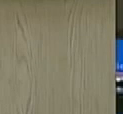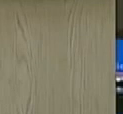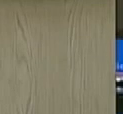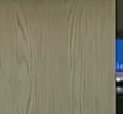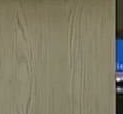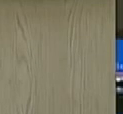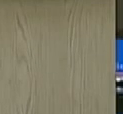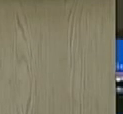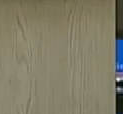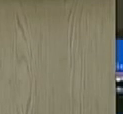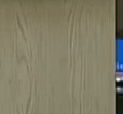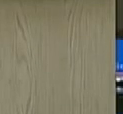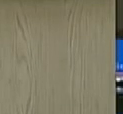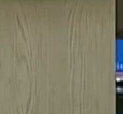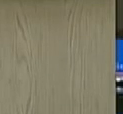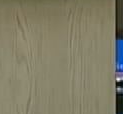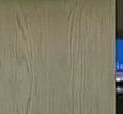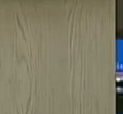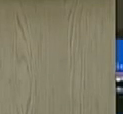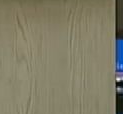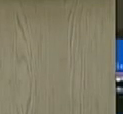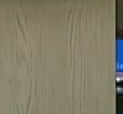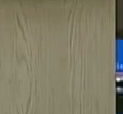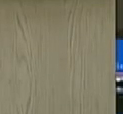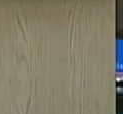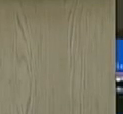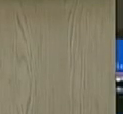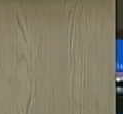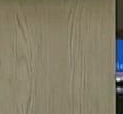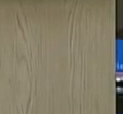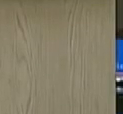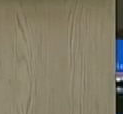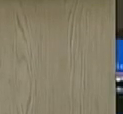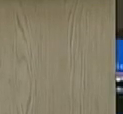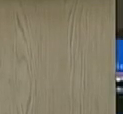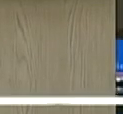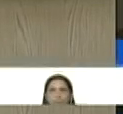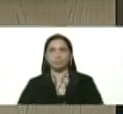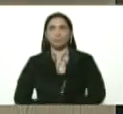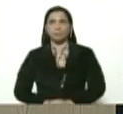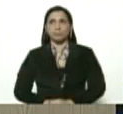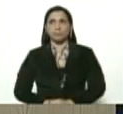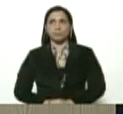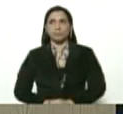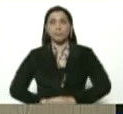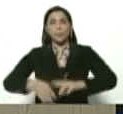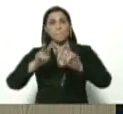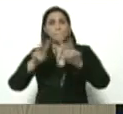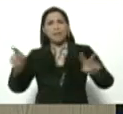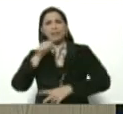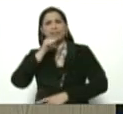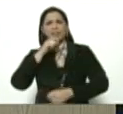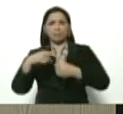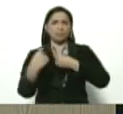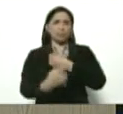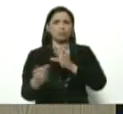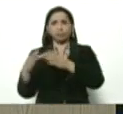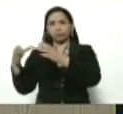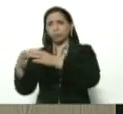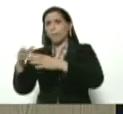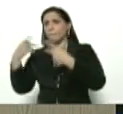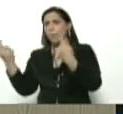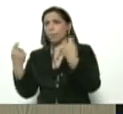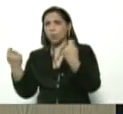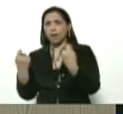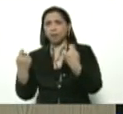de toda la república la paz de todas la paz de todos la paz de quienes son de sectores populares de quienes son de